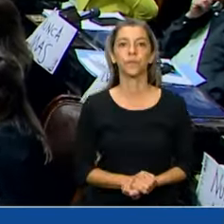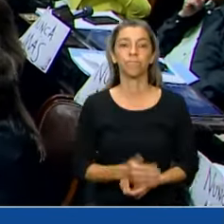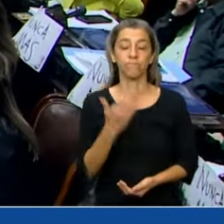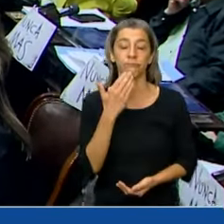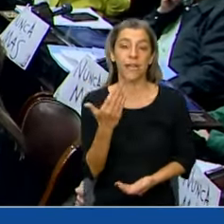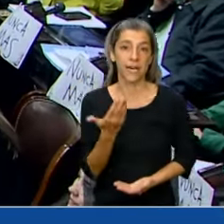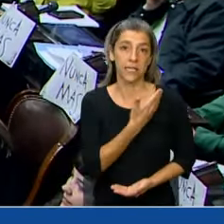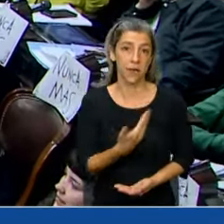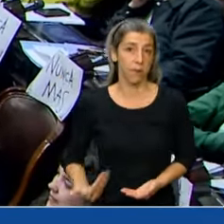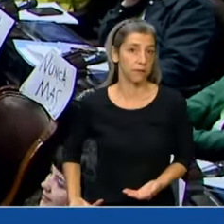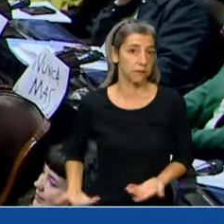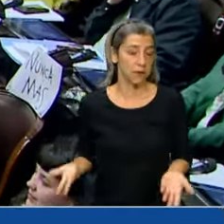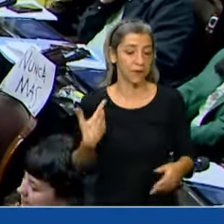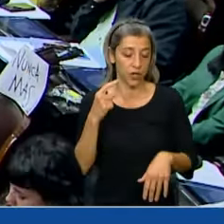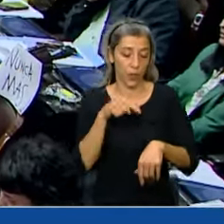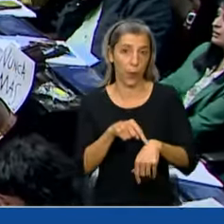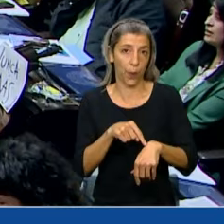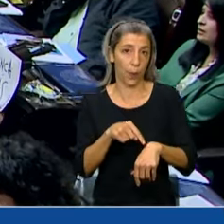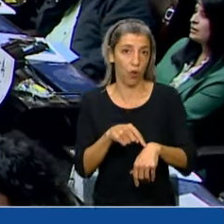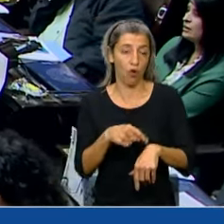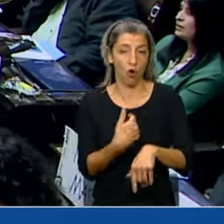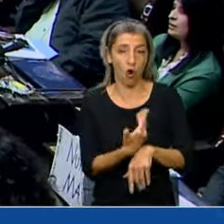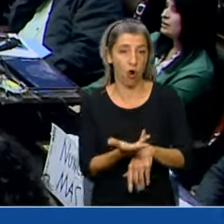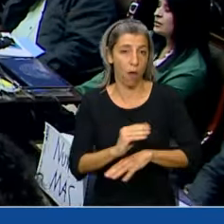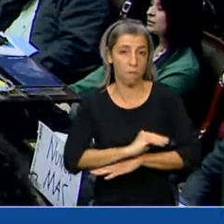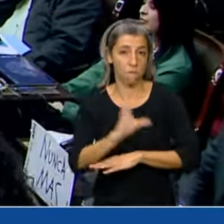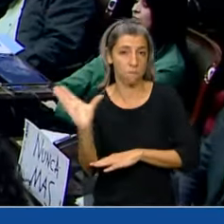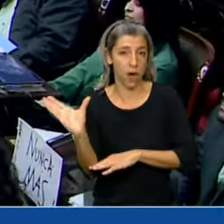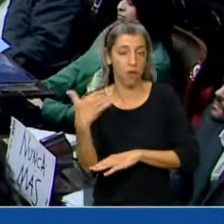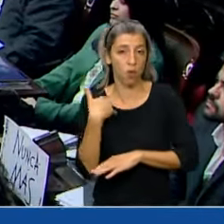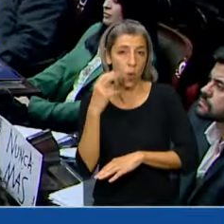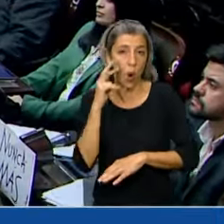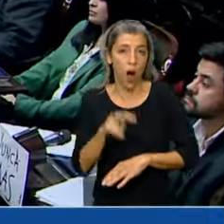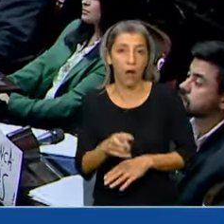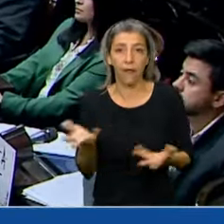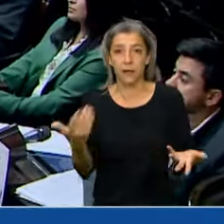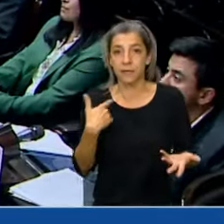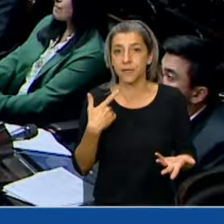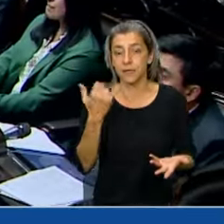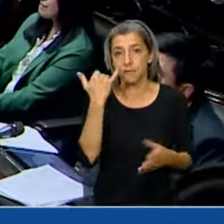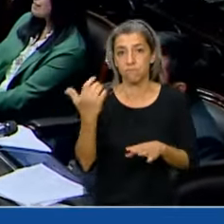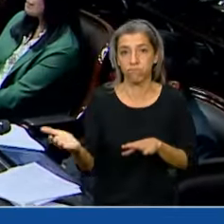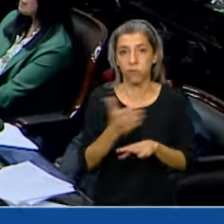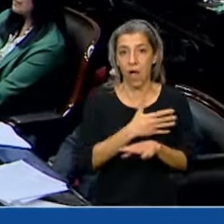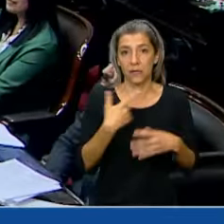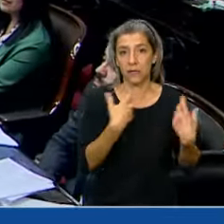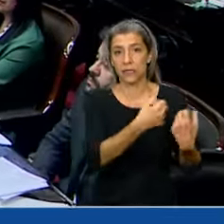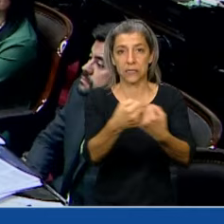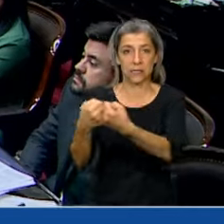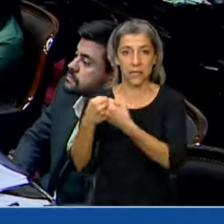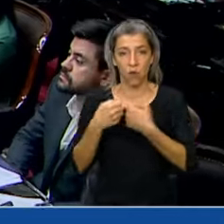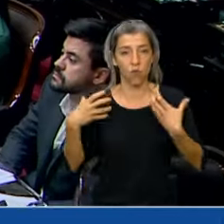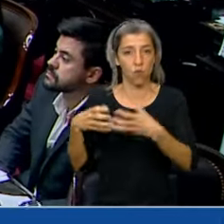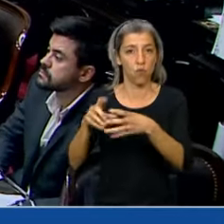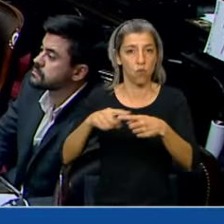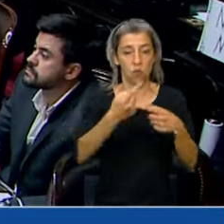hora de la madrugada en la que estamos sesionando y en función de un acuerdo con todos los bloques y